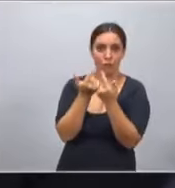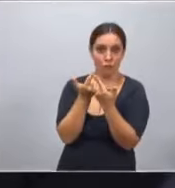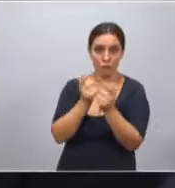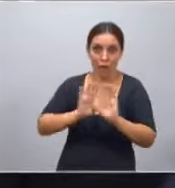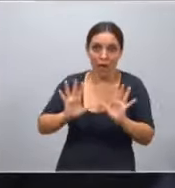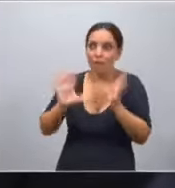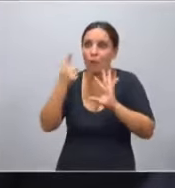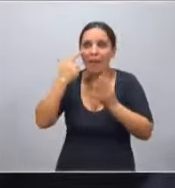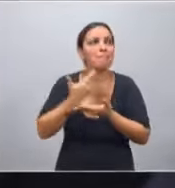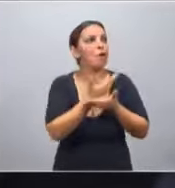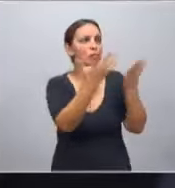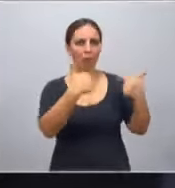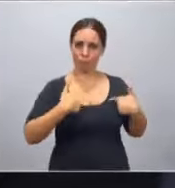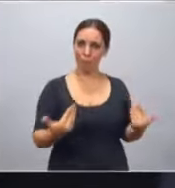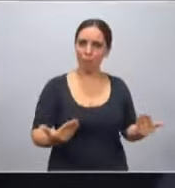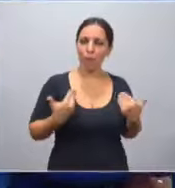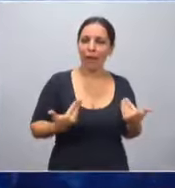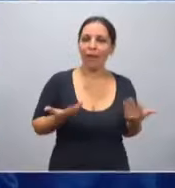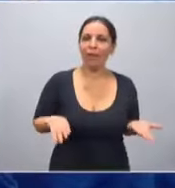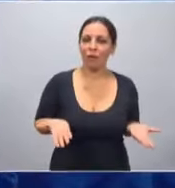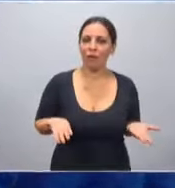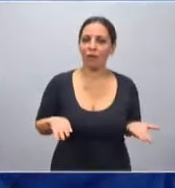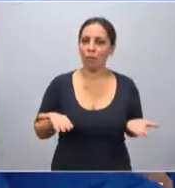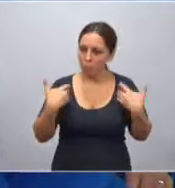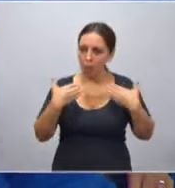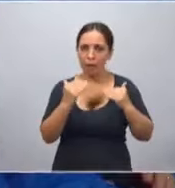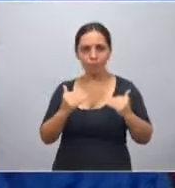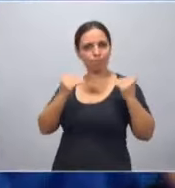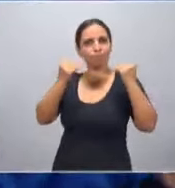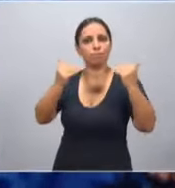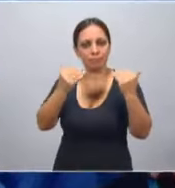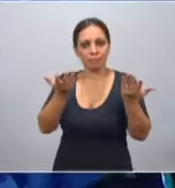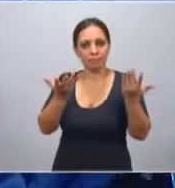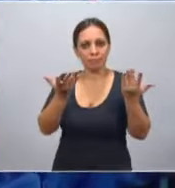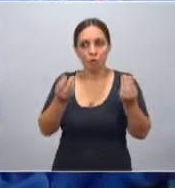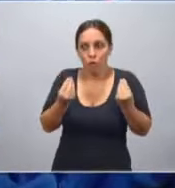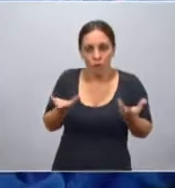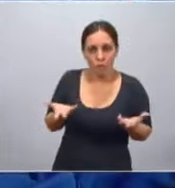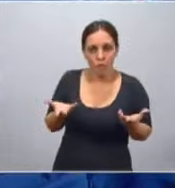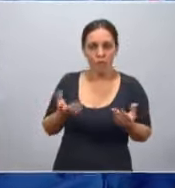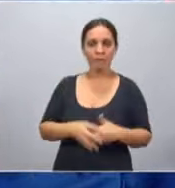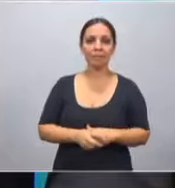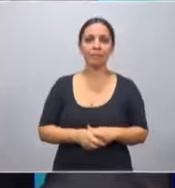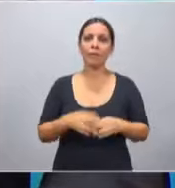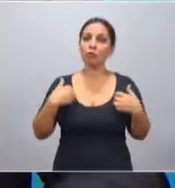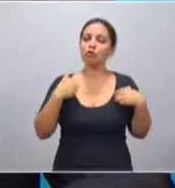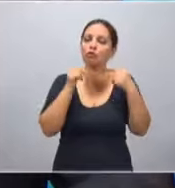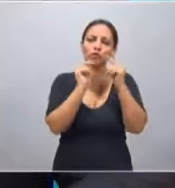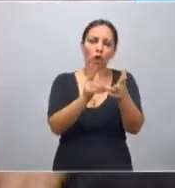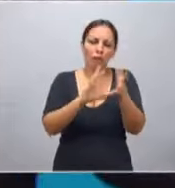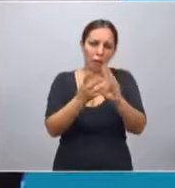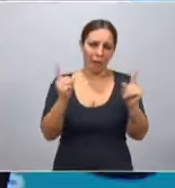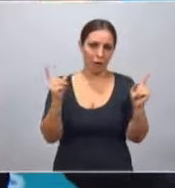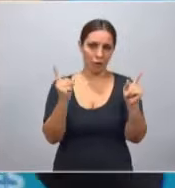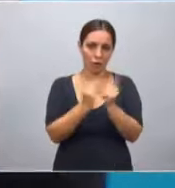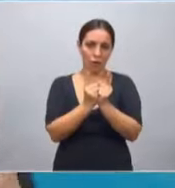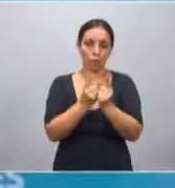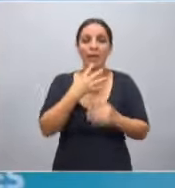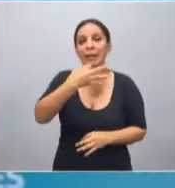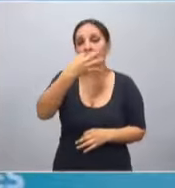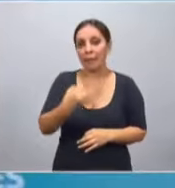que que puede hacer ni de hacer eso que quiere yo lo digo sintéticamente porque engloba